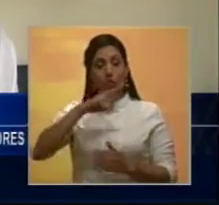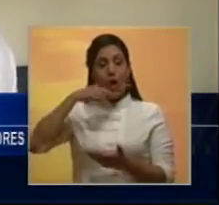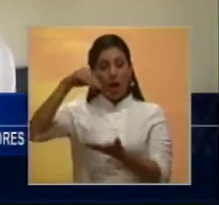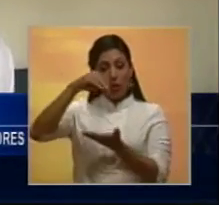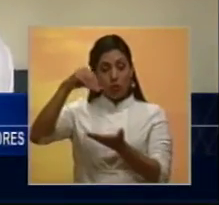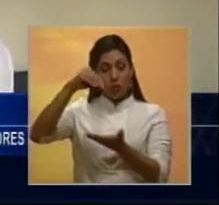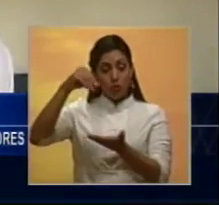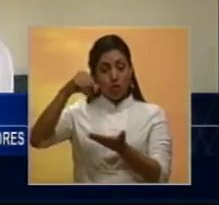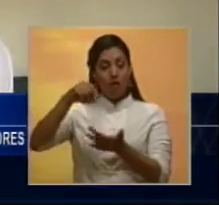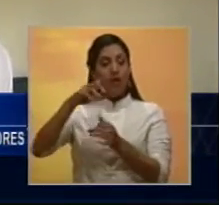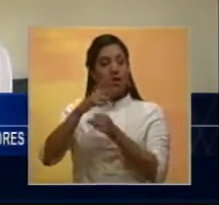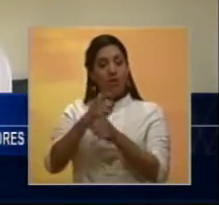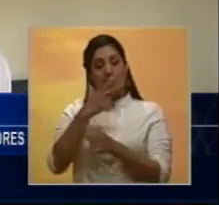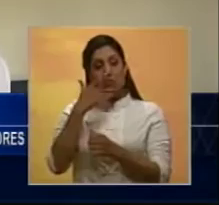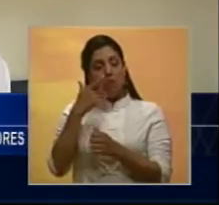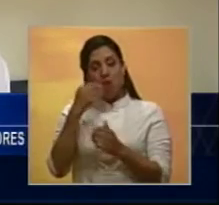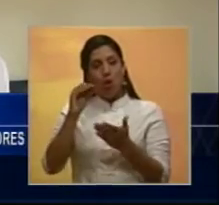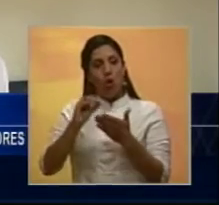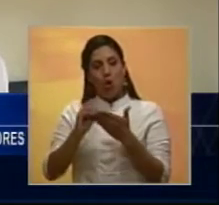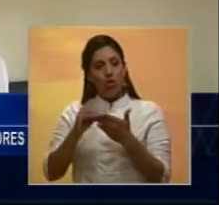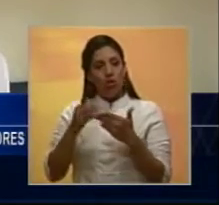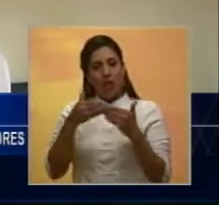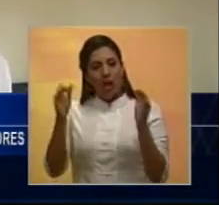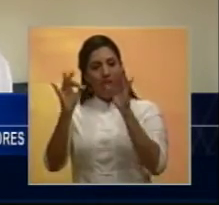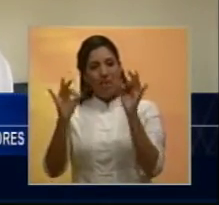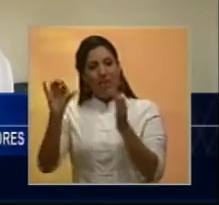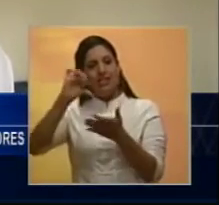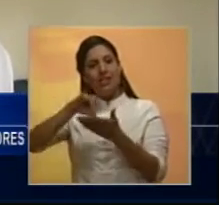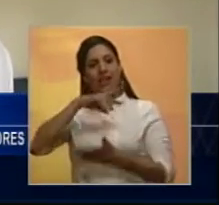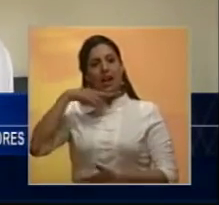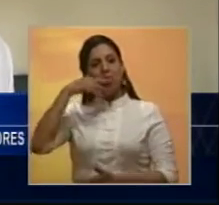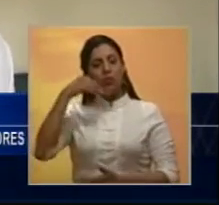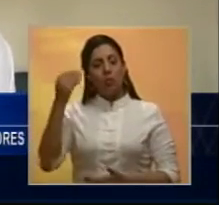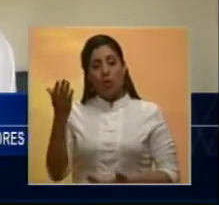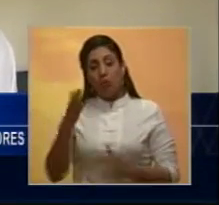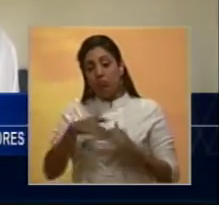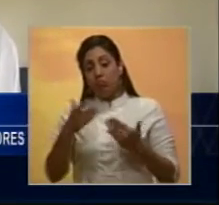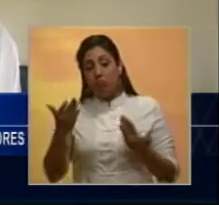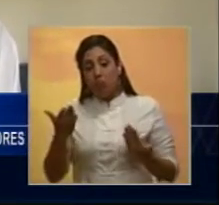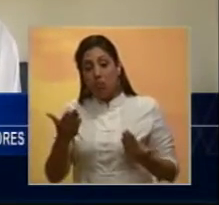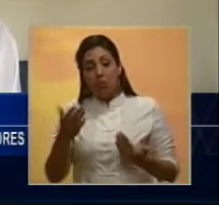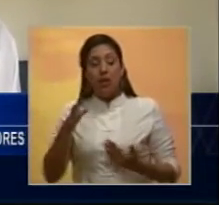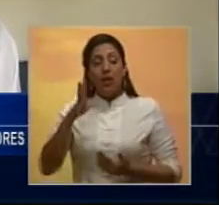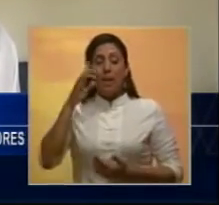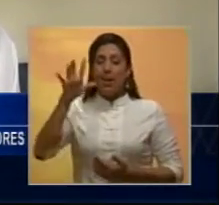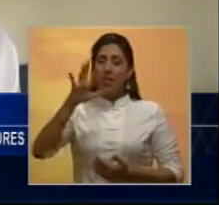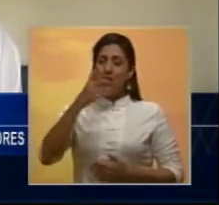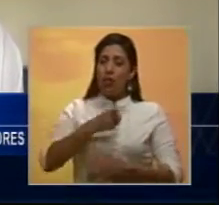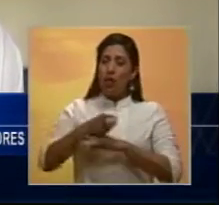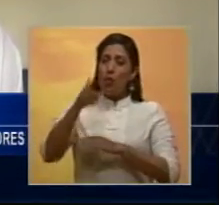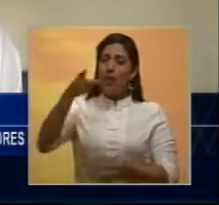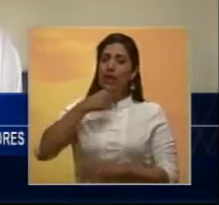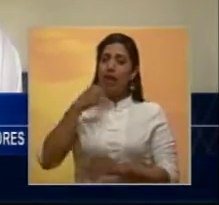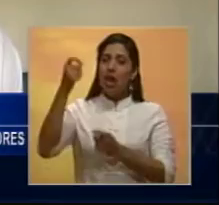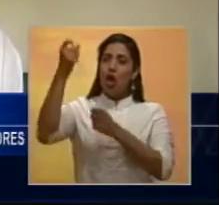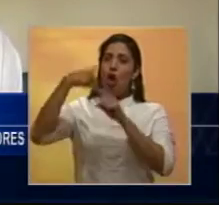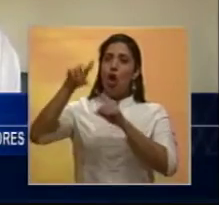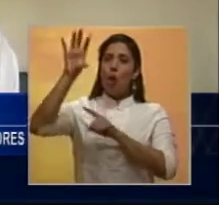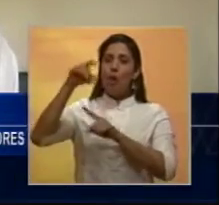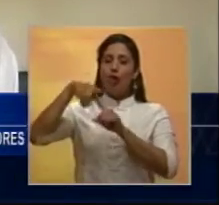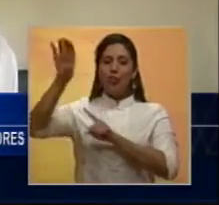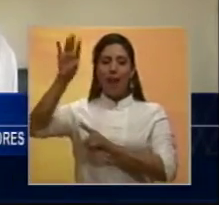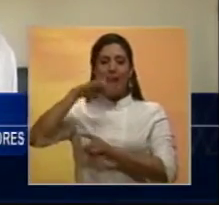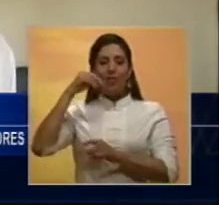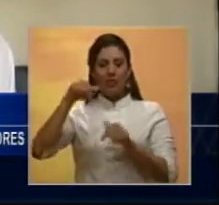cañicultores prefieren no arrimar caña al central azucarero, porque pareciera que el gobierno prefiere importar el azúcar